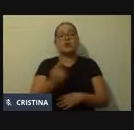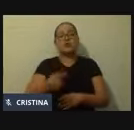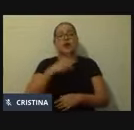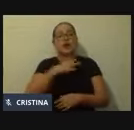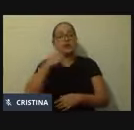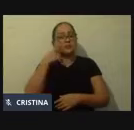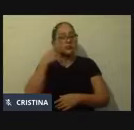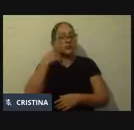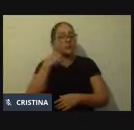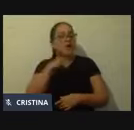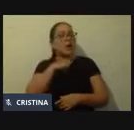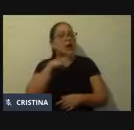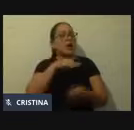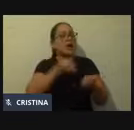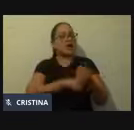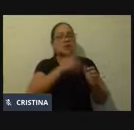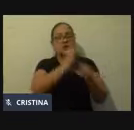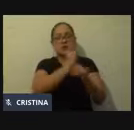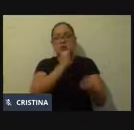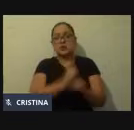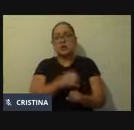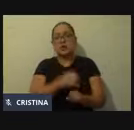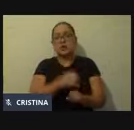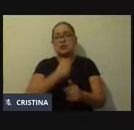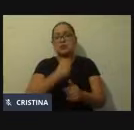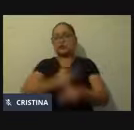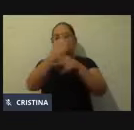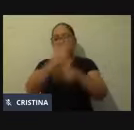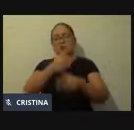tengamos estas plataformas, estos streamings,